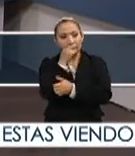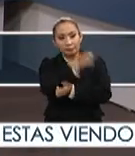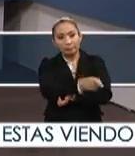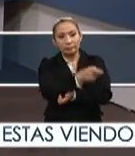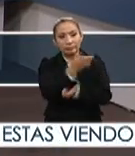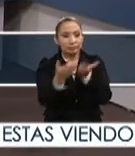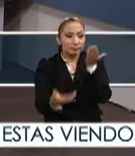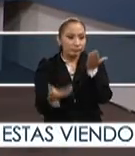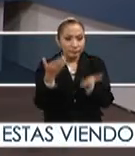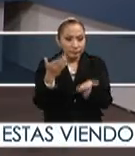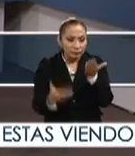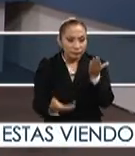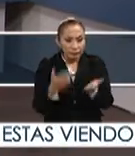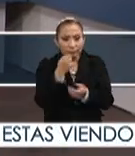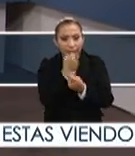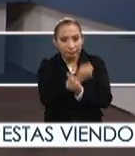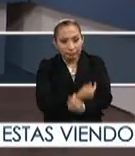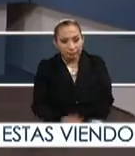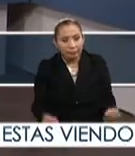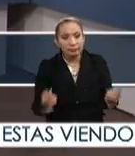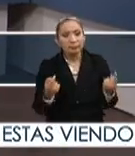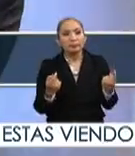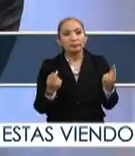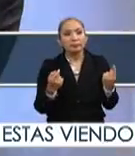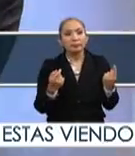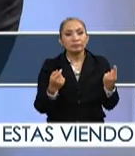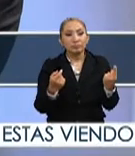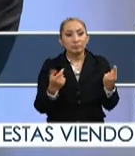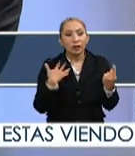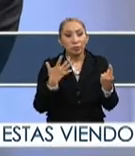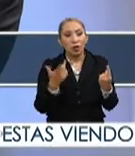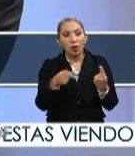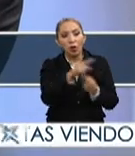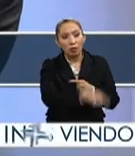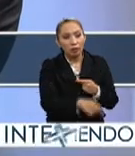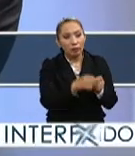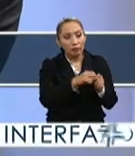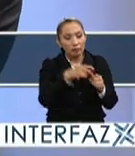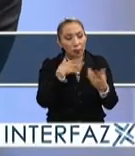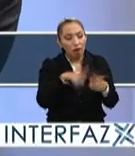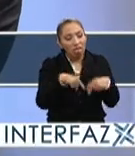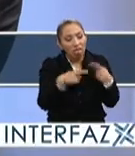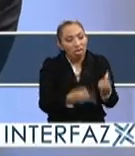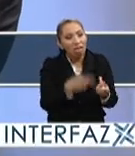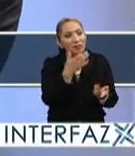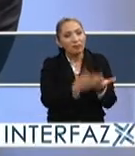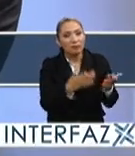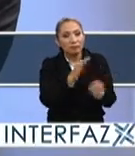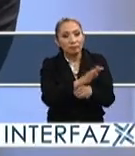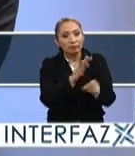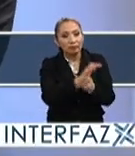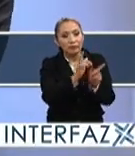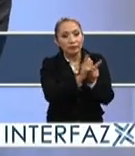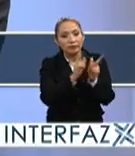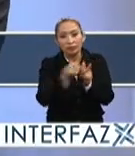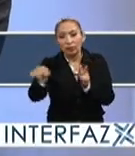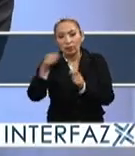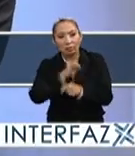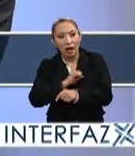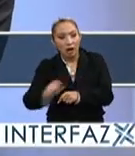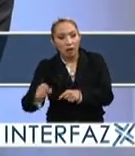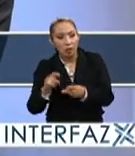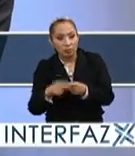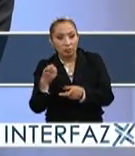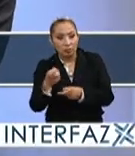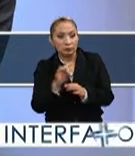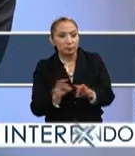apuntaba, muchas veces los niños se vuelven un caldo de cultivo, una vulnerabilidad muy fuerte para los grupos del crimen organizado.